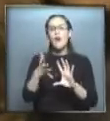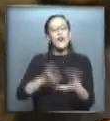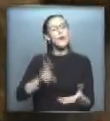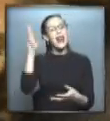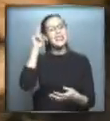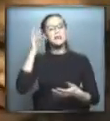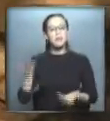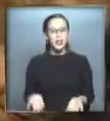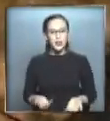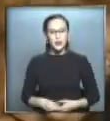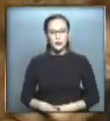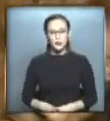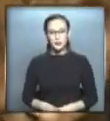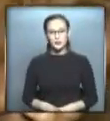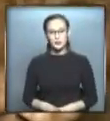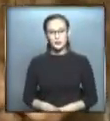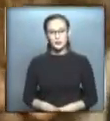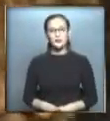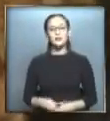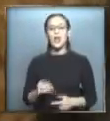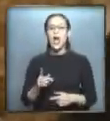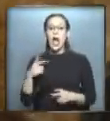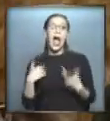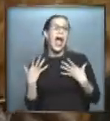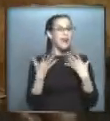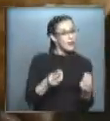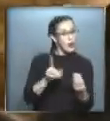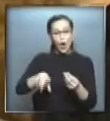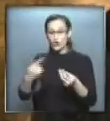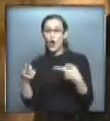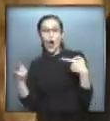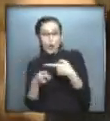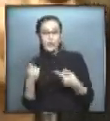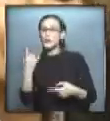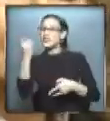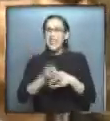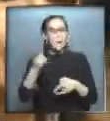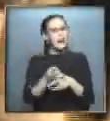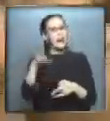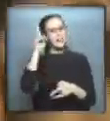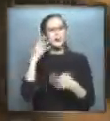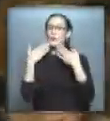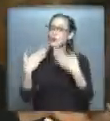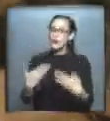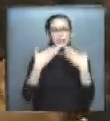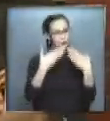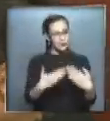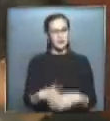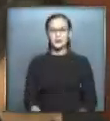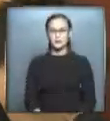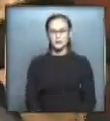los que obviamente están a favor nuestro y los que no, pero siempre respetuoso. Muchas gracias a ustedes, muchas